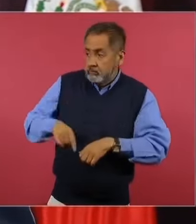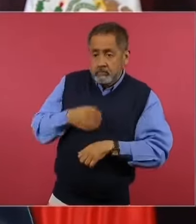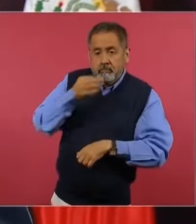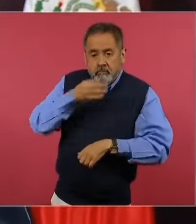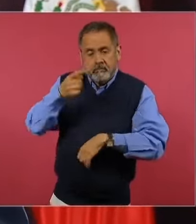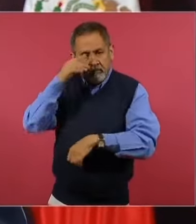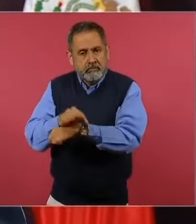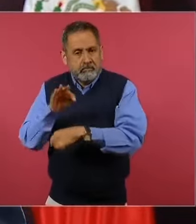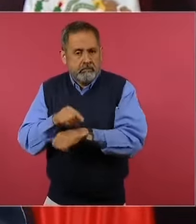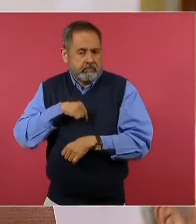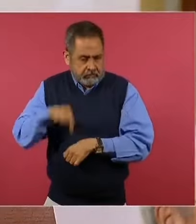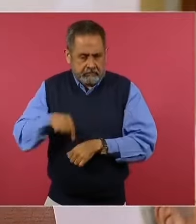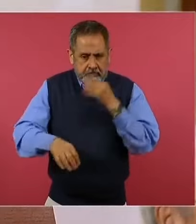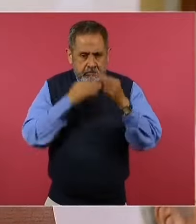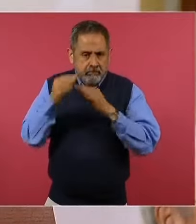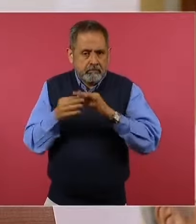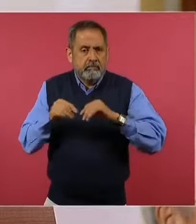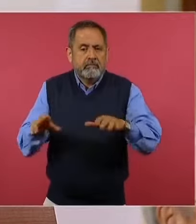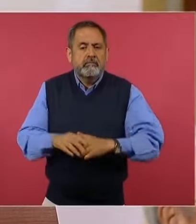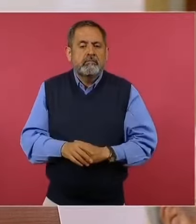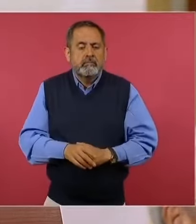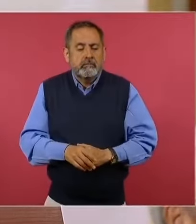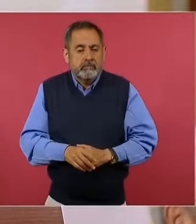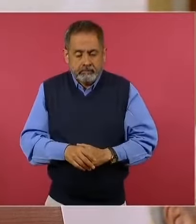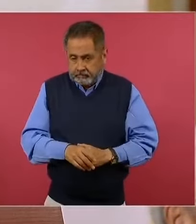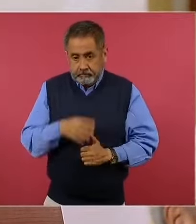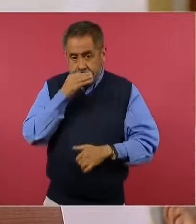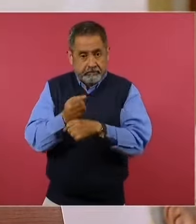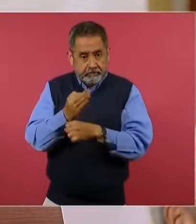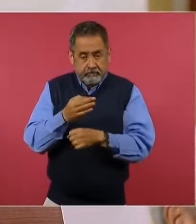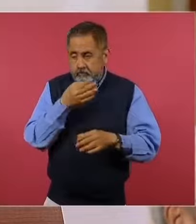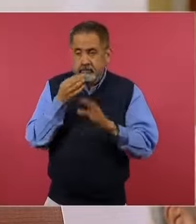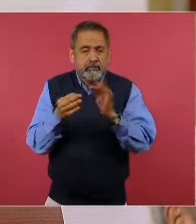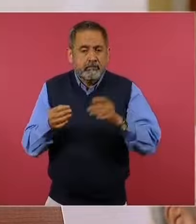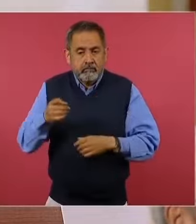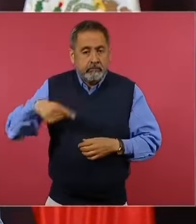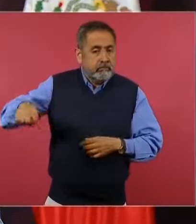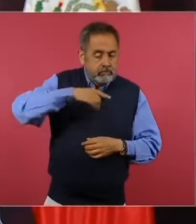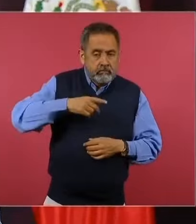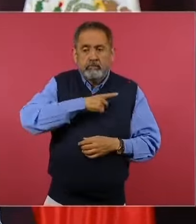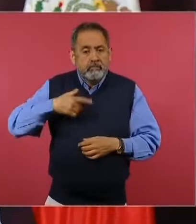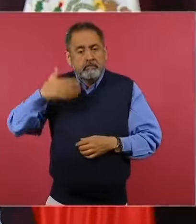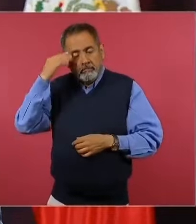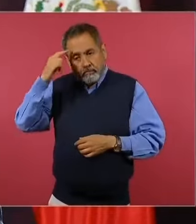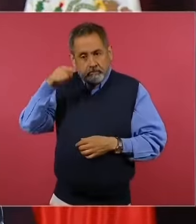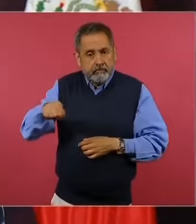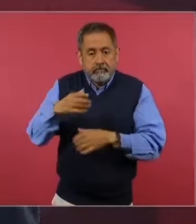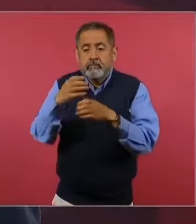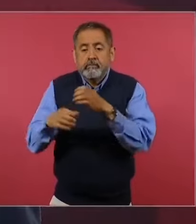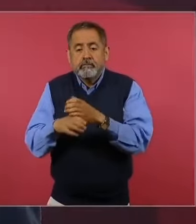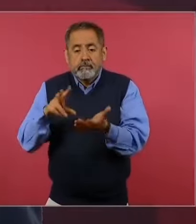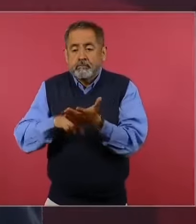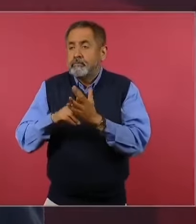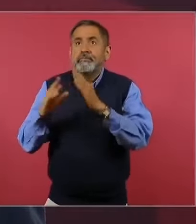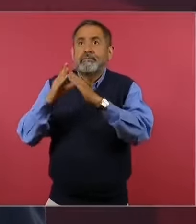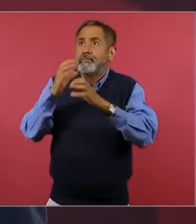para la protección. Que desde ahora se piense que lo material